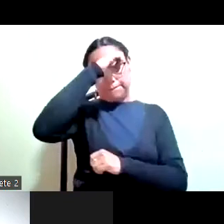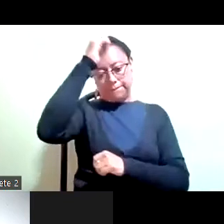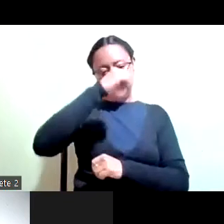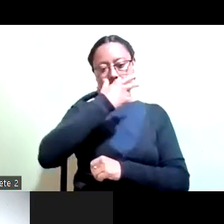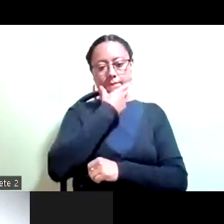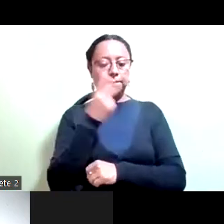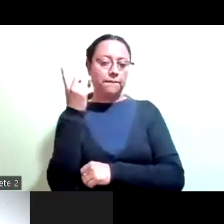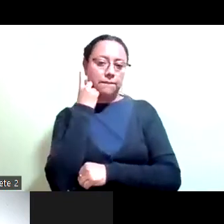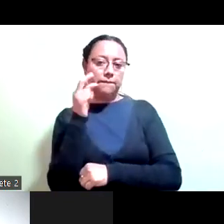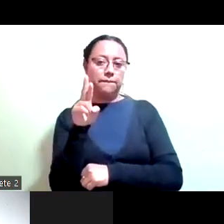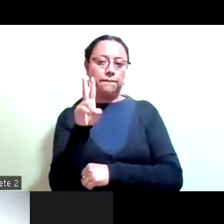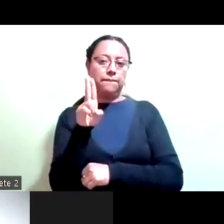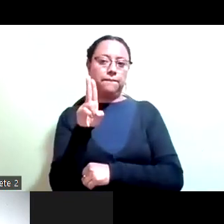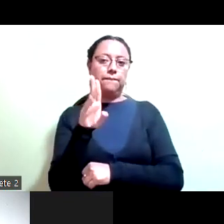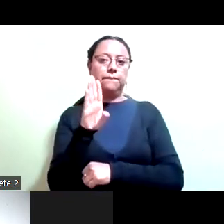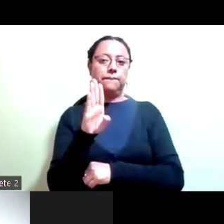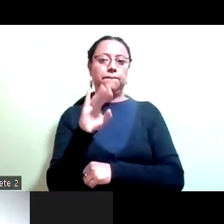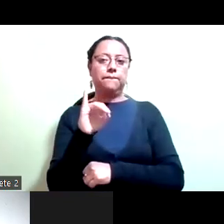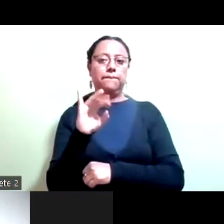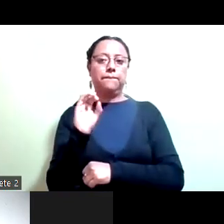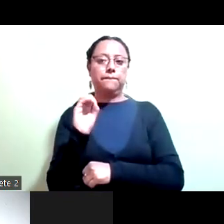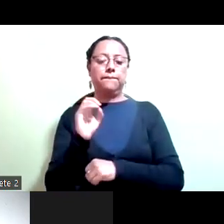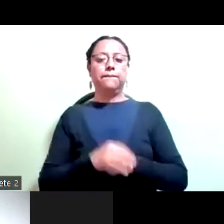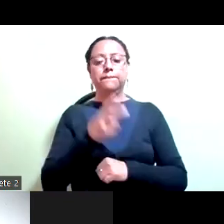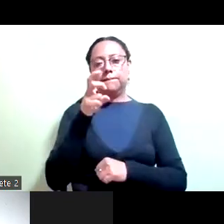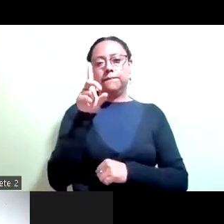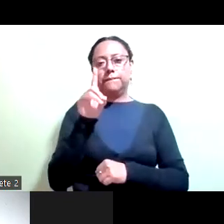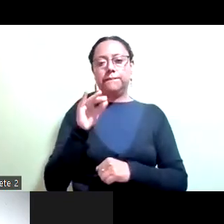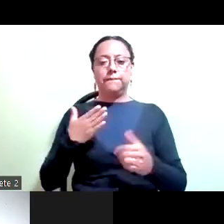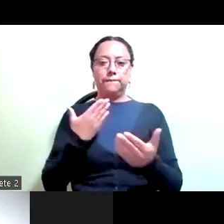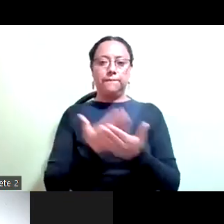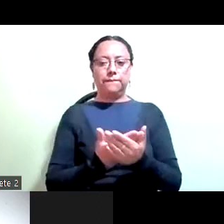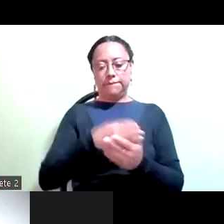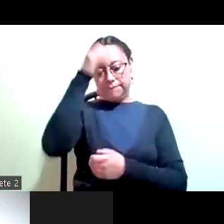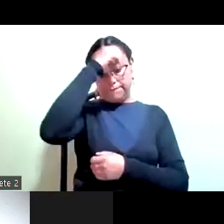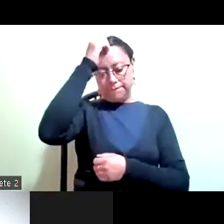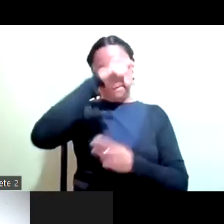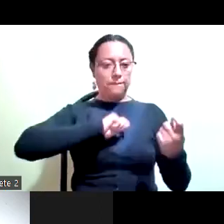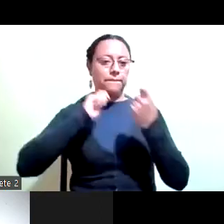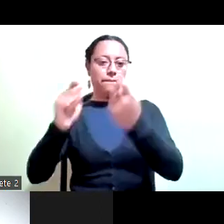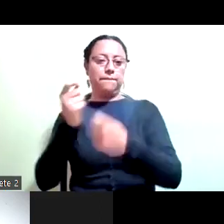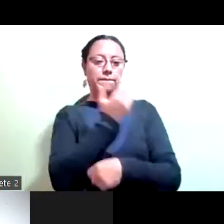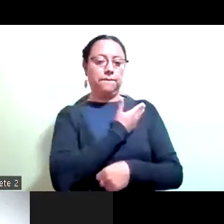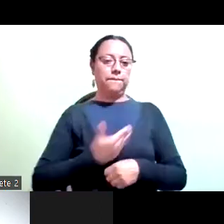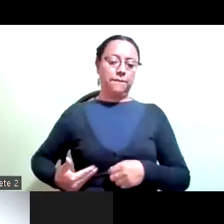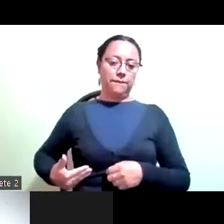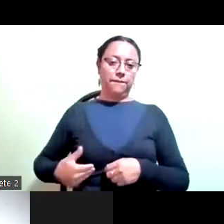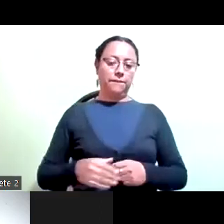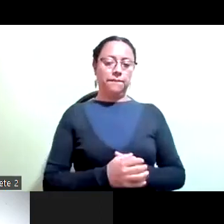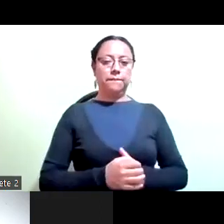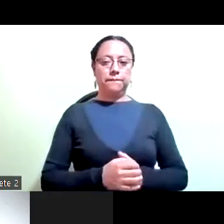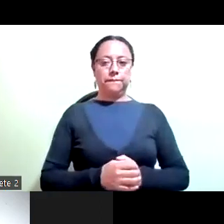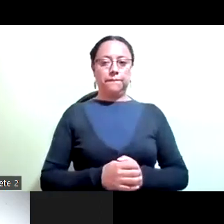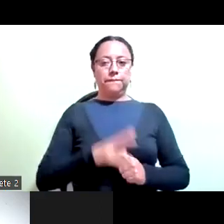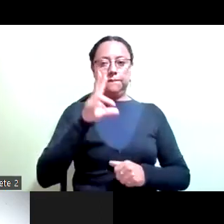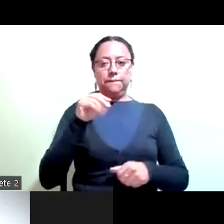que tengan conocimiento. Son dictámenes de opinión que se envían a la presidencia que encabeza la dictaminación, no se vota